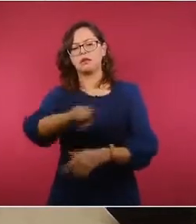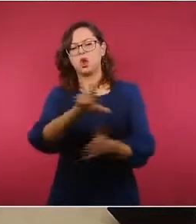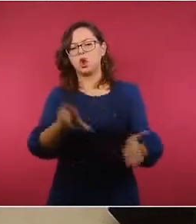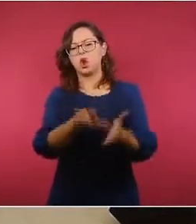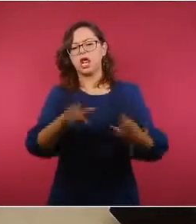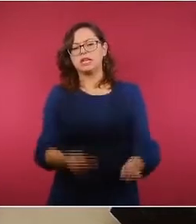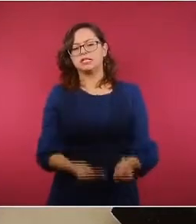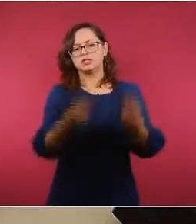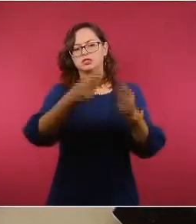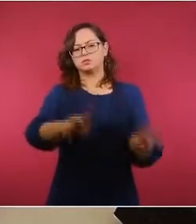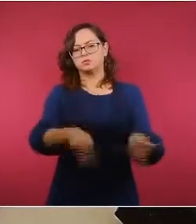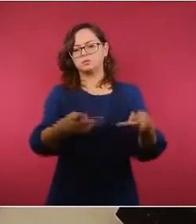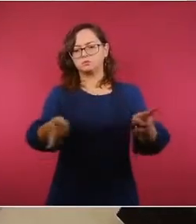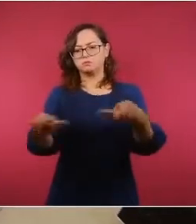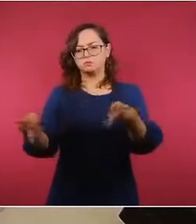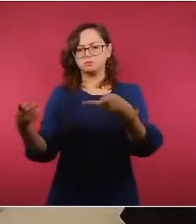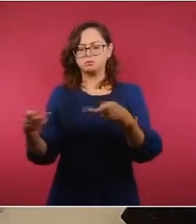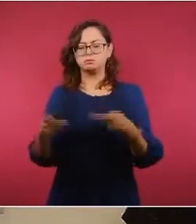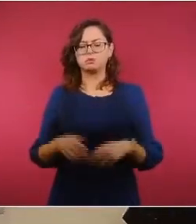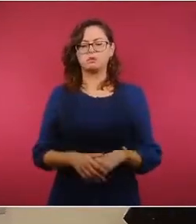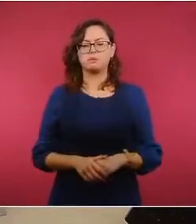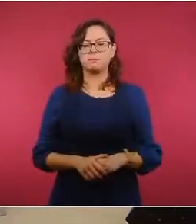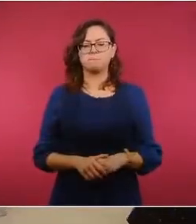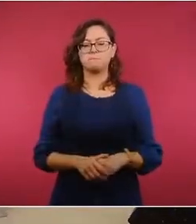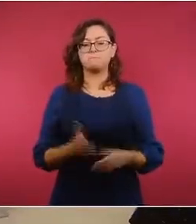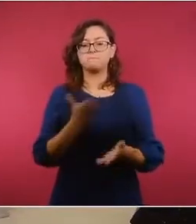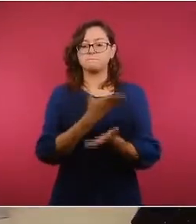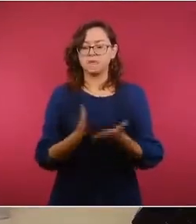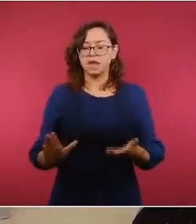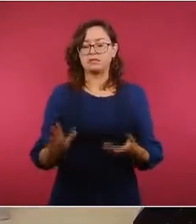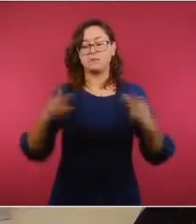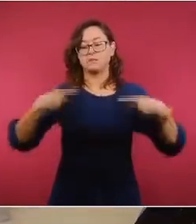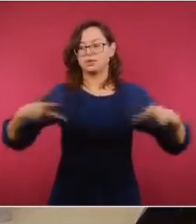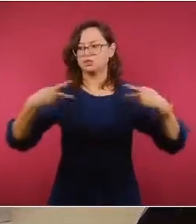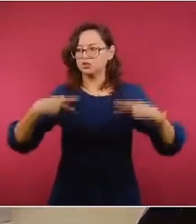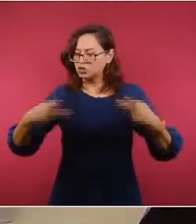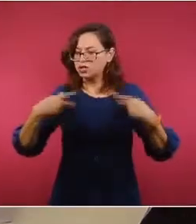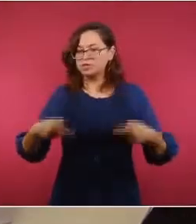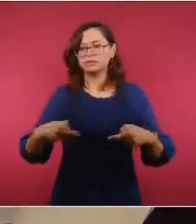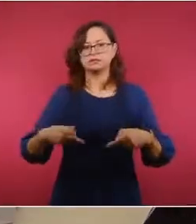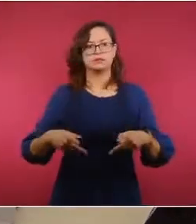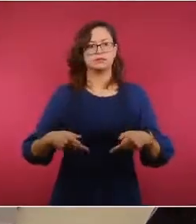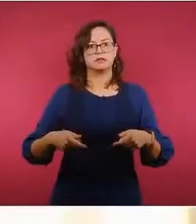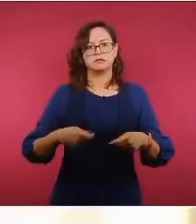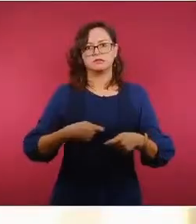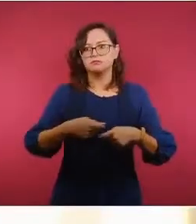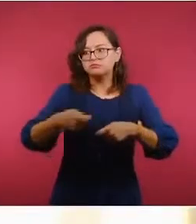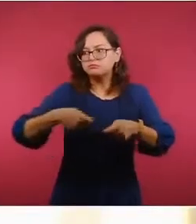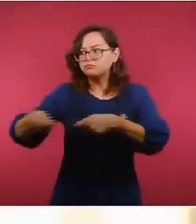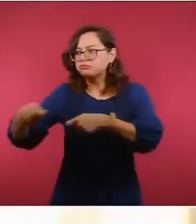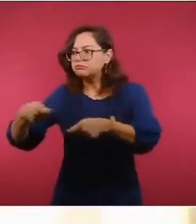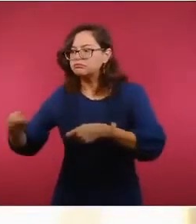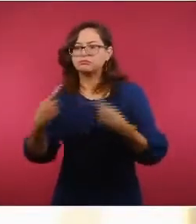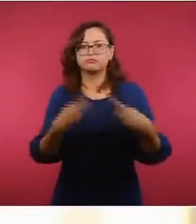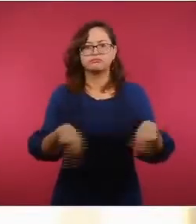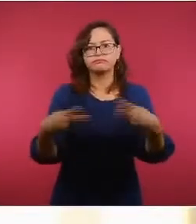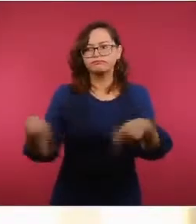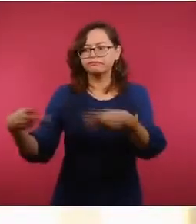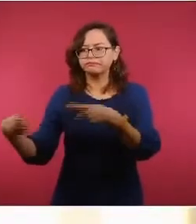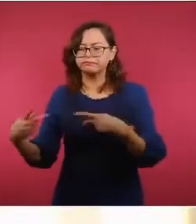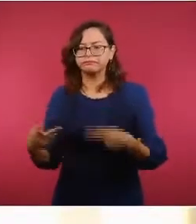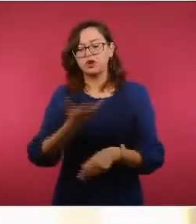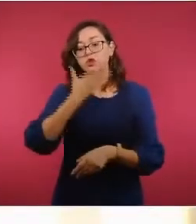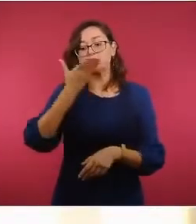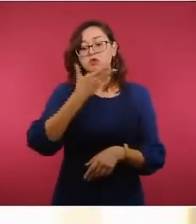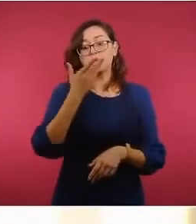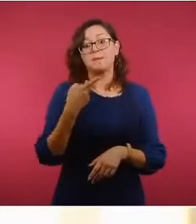Nacional, más la labor de los billeteros que por la pandemia